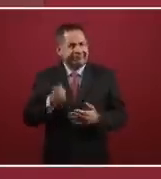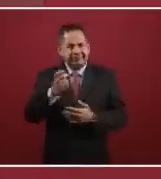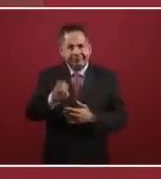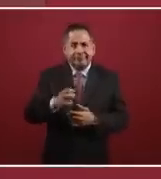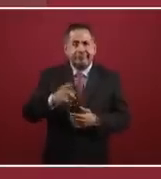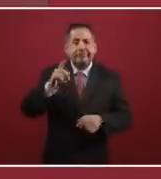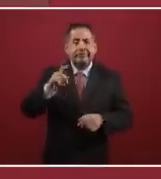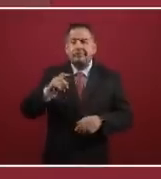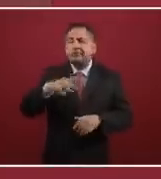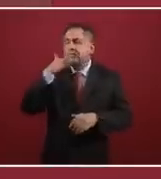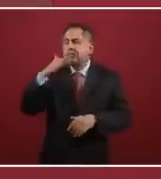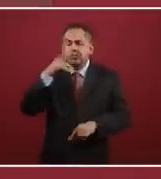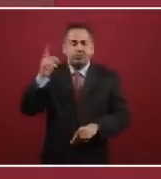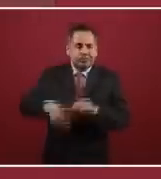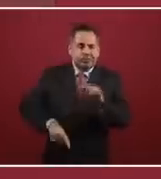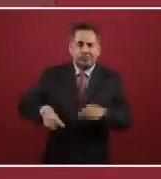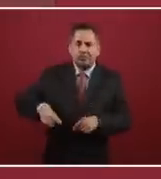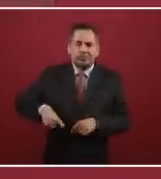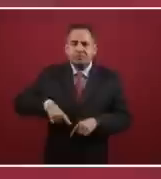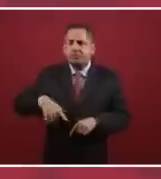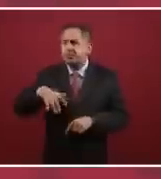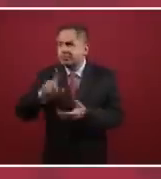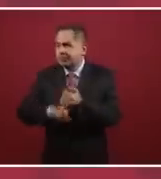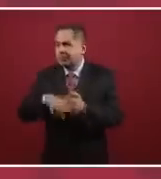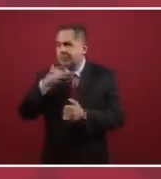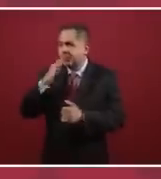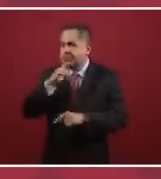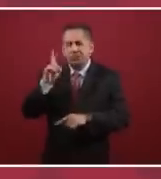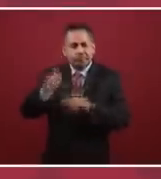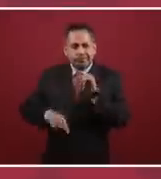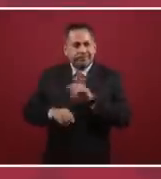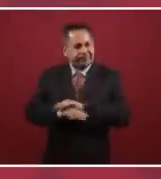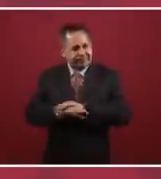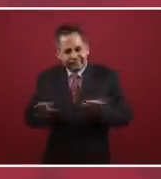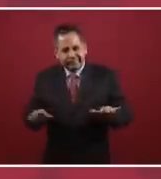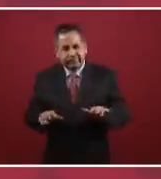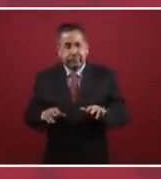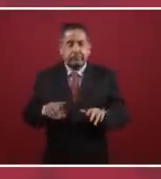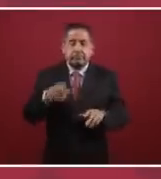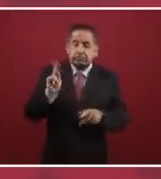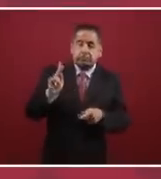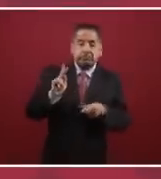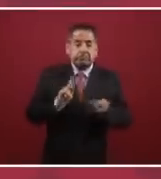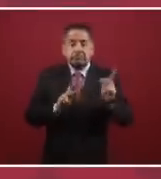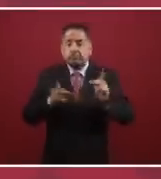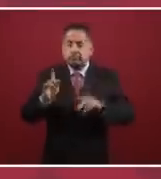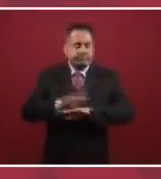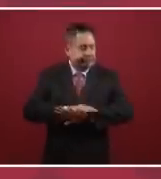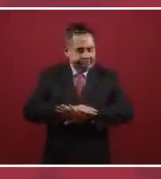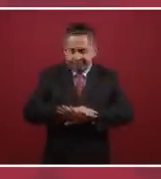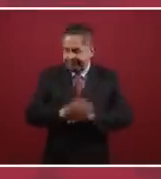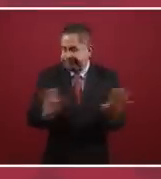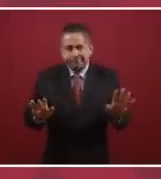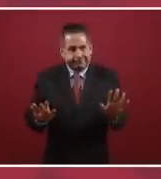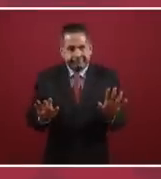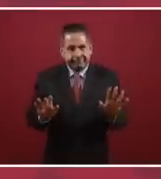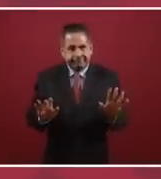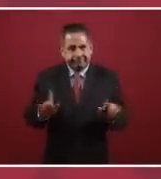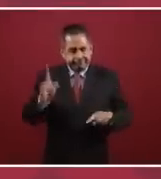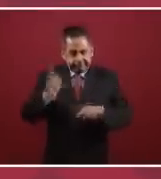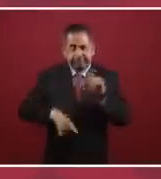haya corrupción en el gobierno, para que nadie tenga excusa y